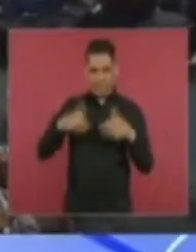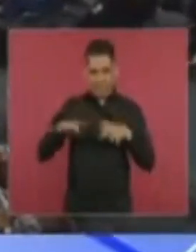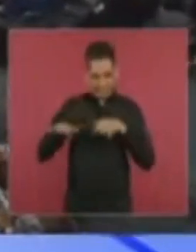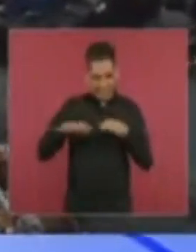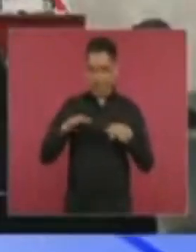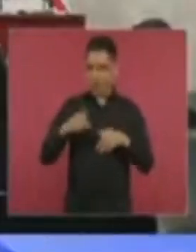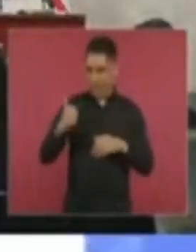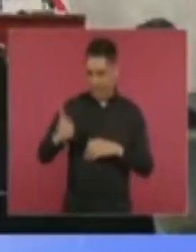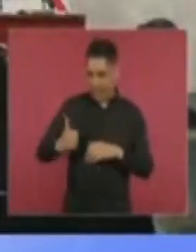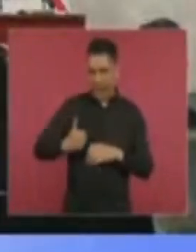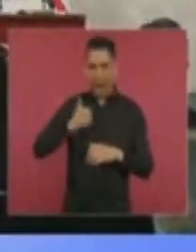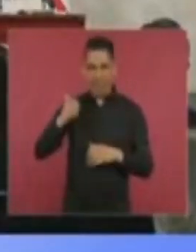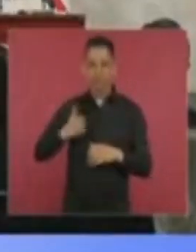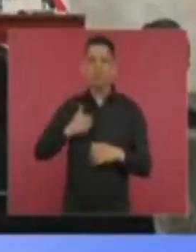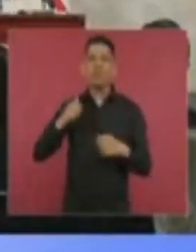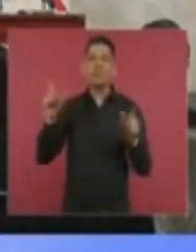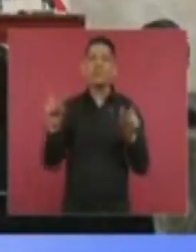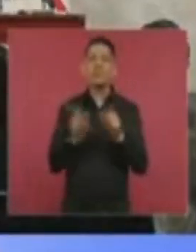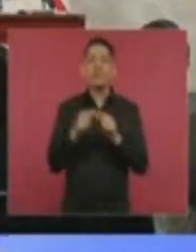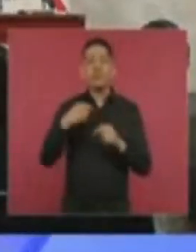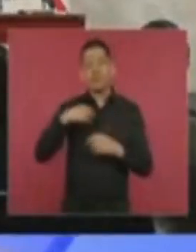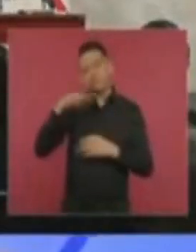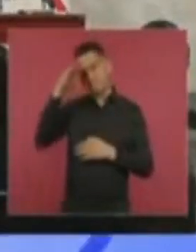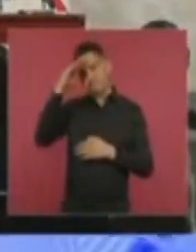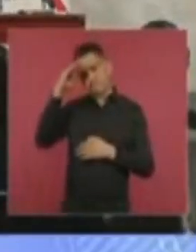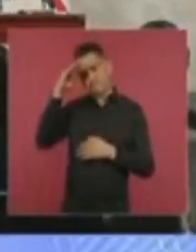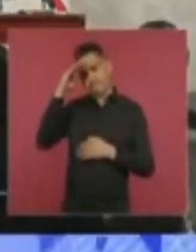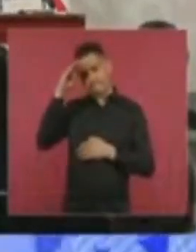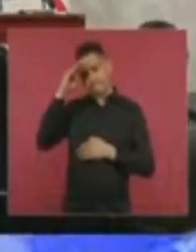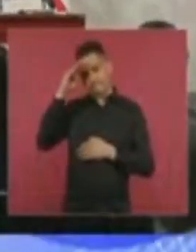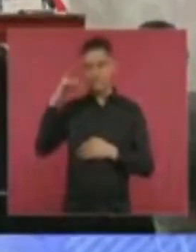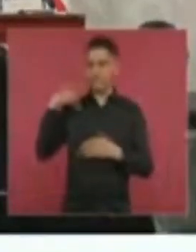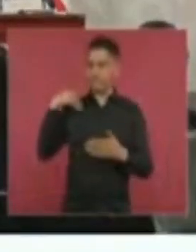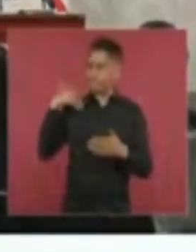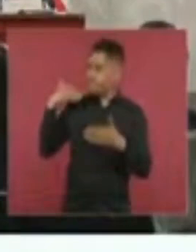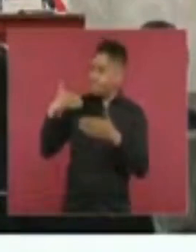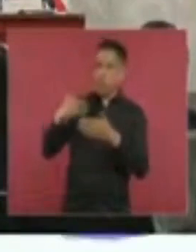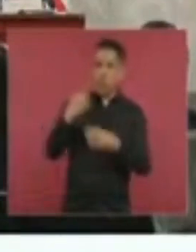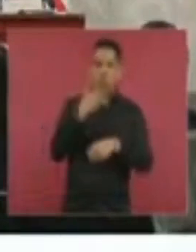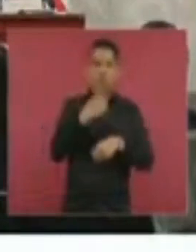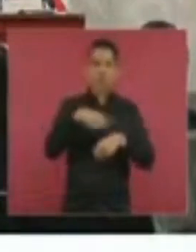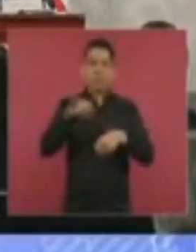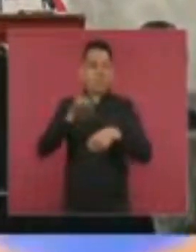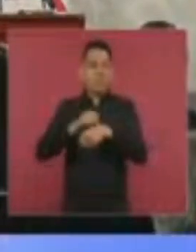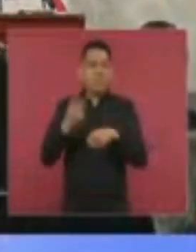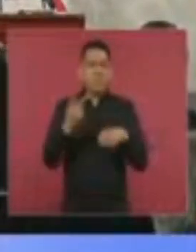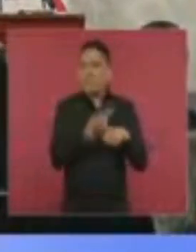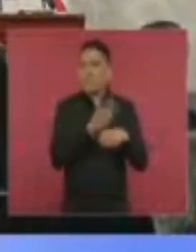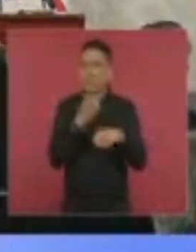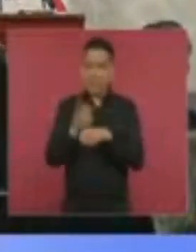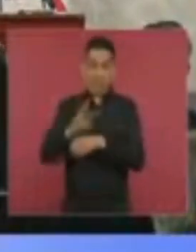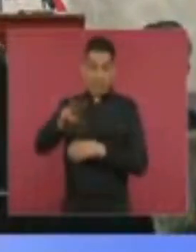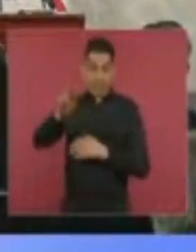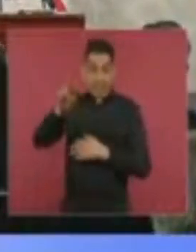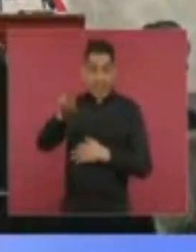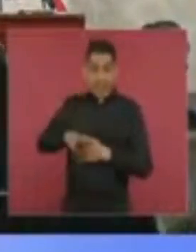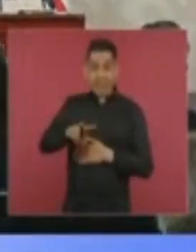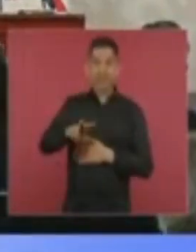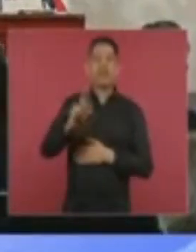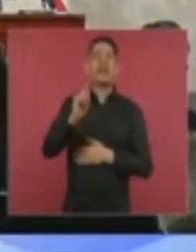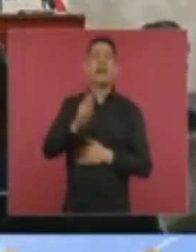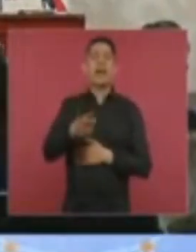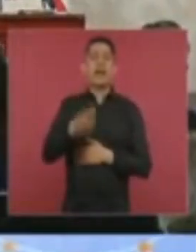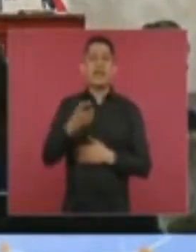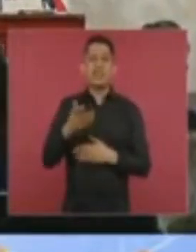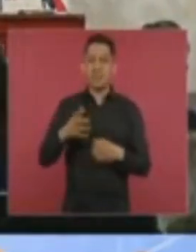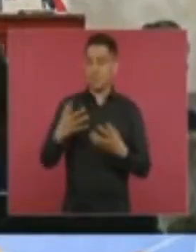Venezuela? A Venezuela desde 2017 y a Cuba desde hace más de 60 años, provocando problemáticas económicas